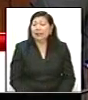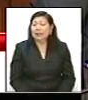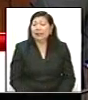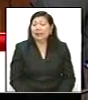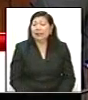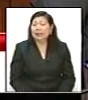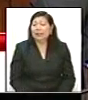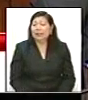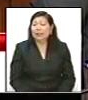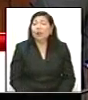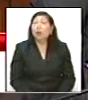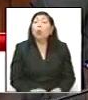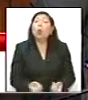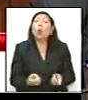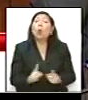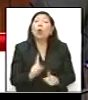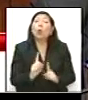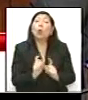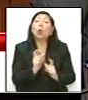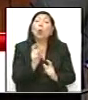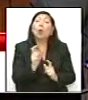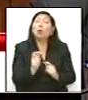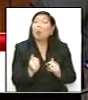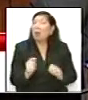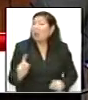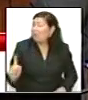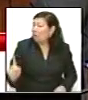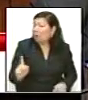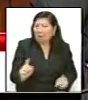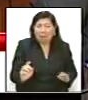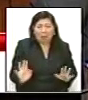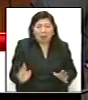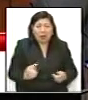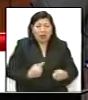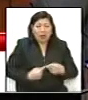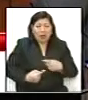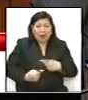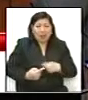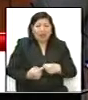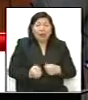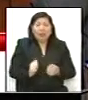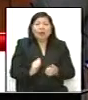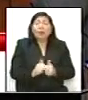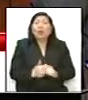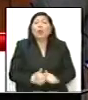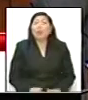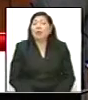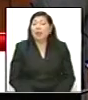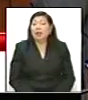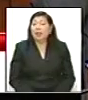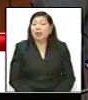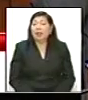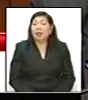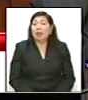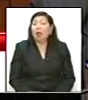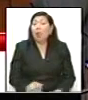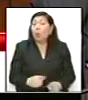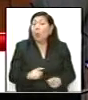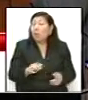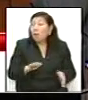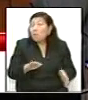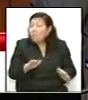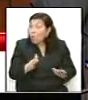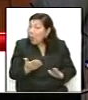siguiente: cuando un congresista, cualquiera de nosotros, es reemplazado por el accesitario, en caso de muerte o